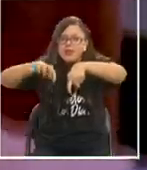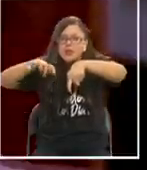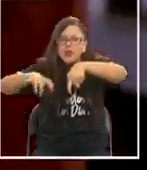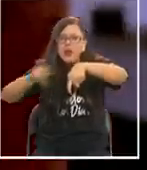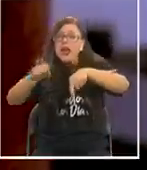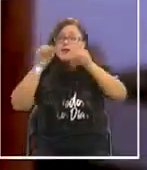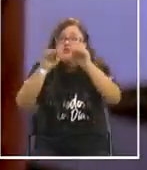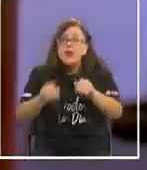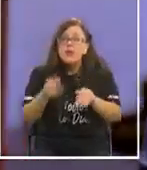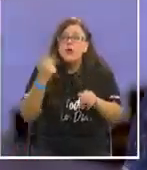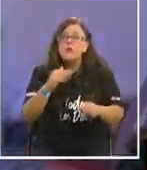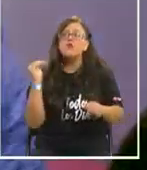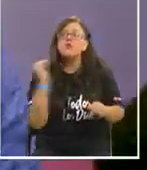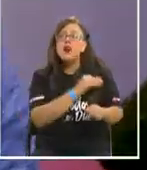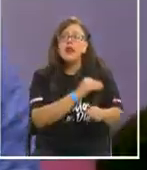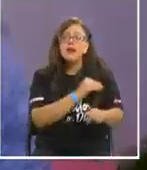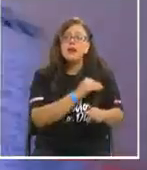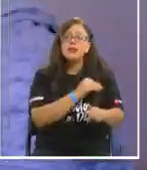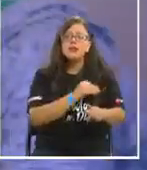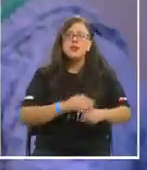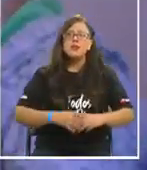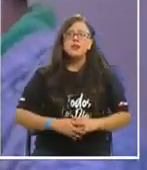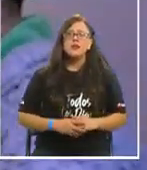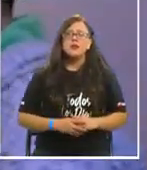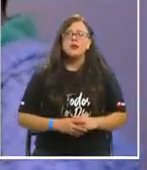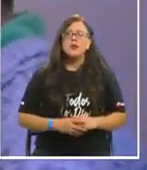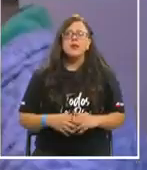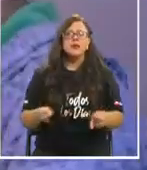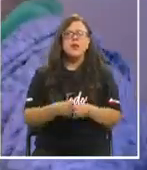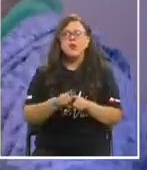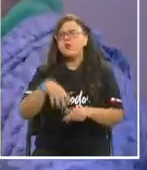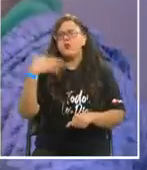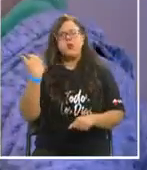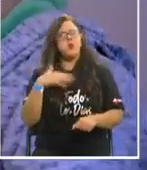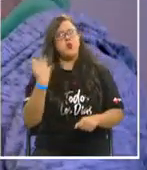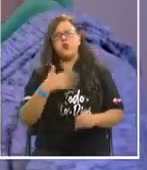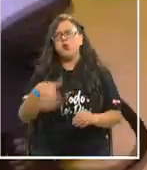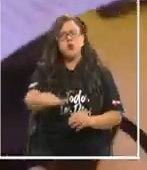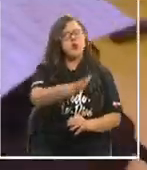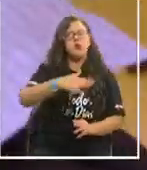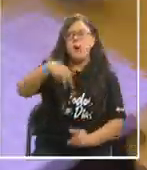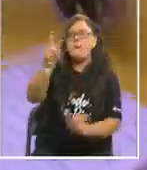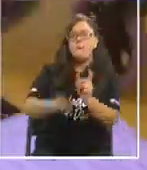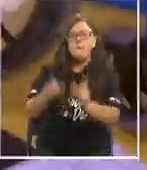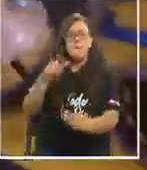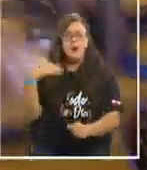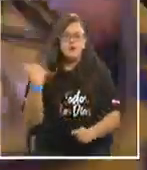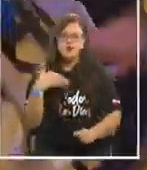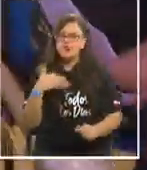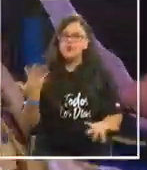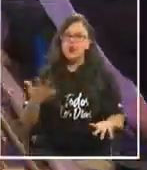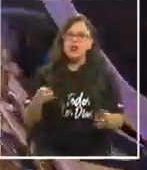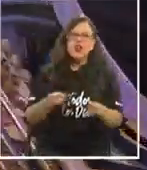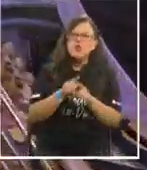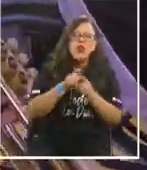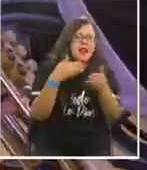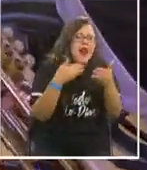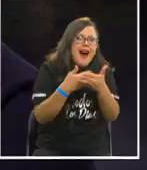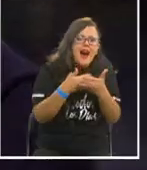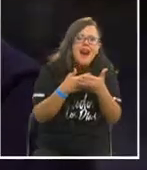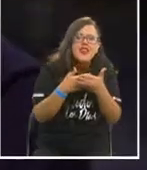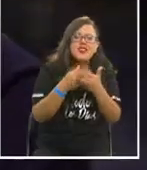pesado. Es lo mismo, pero rápido. Ha sido muy potente y ellos han sido realmente unas personas maravillosas. Son